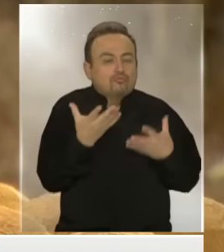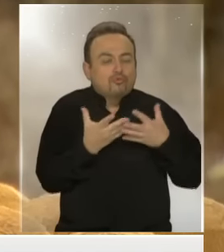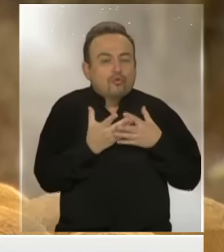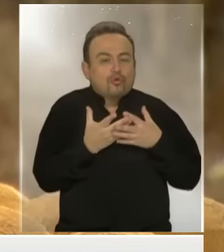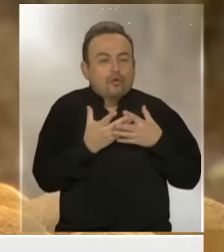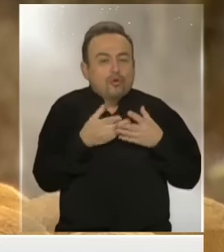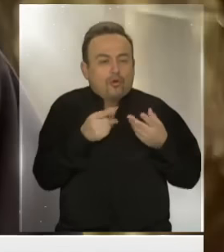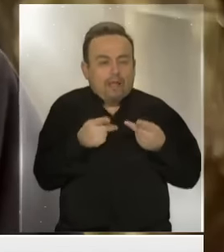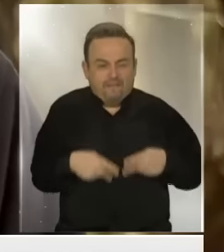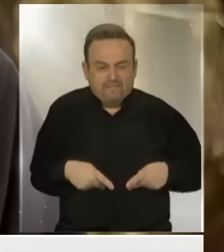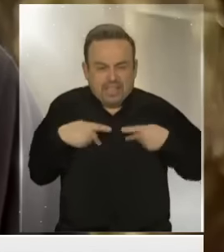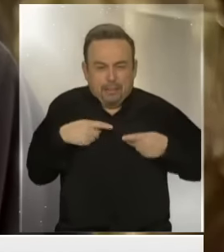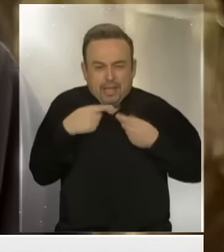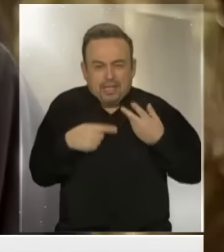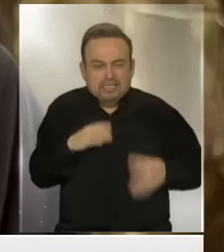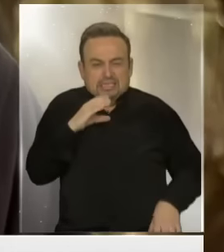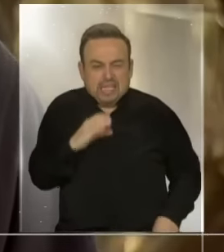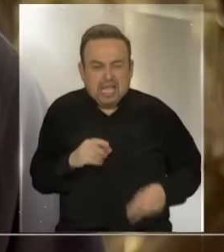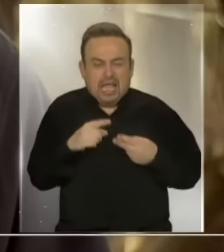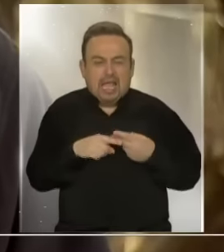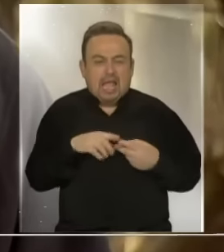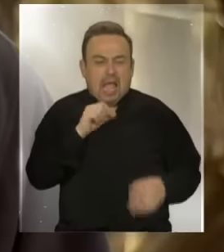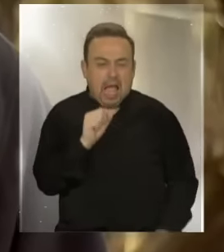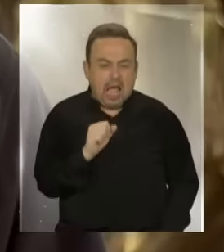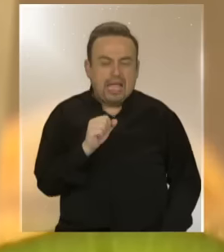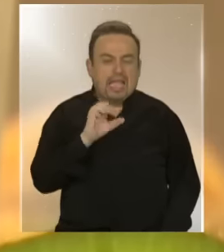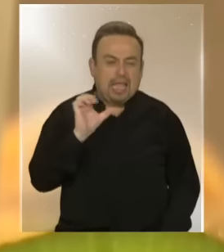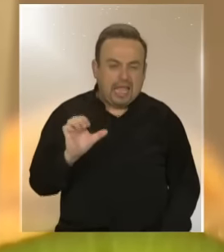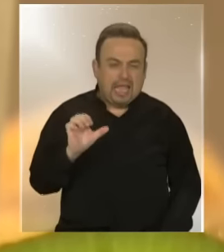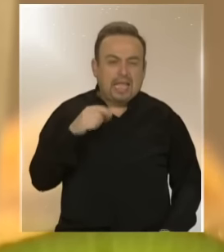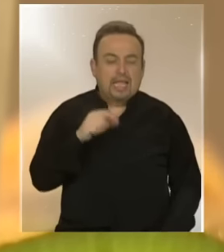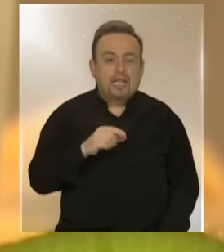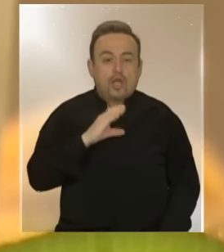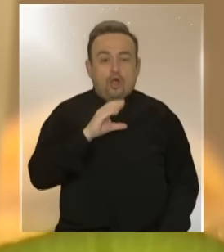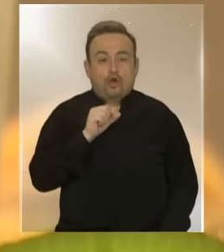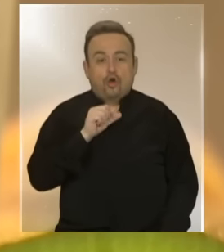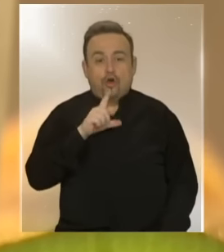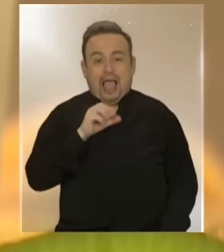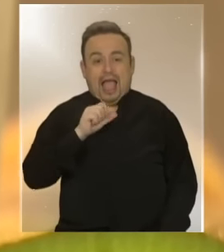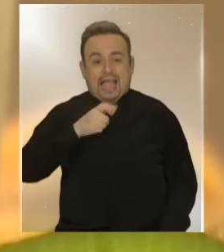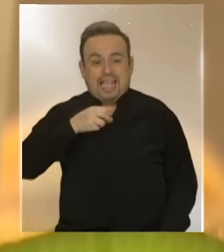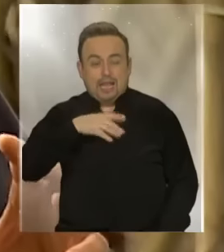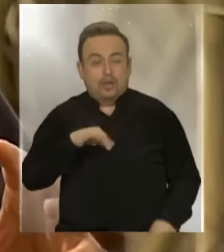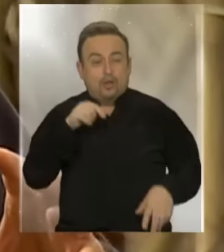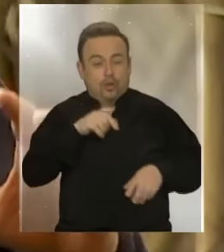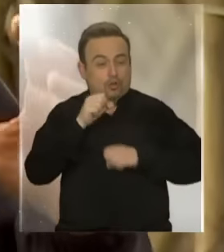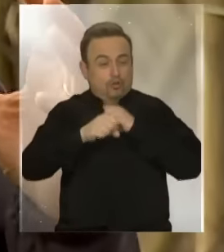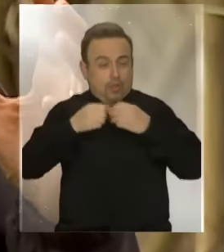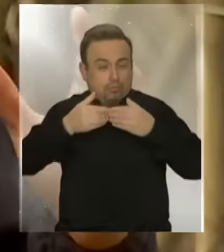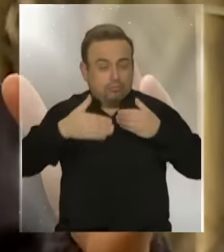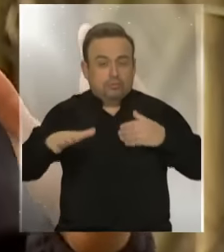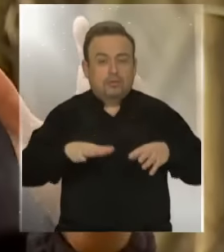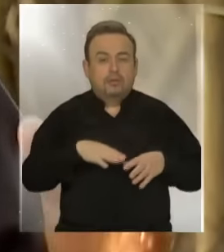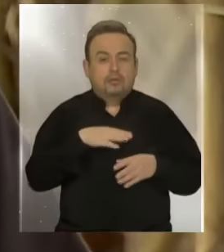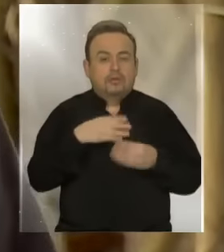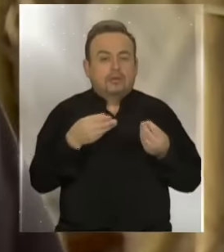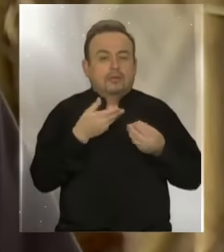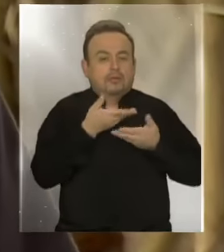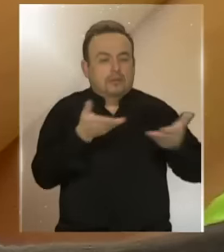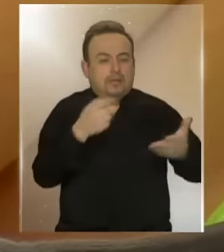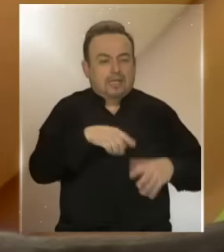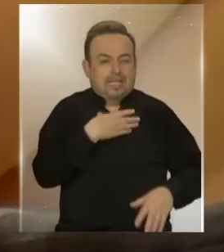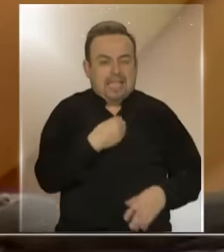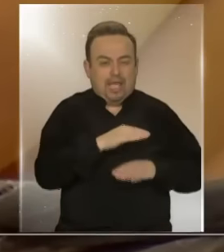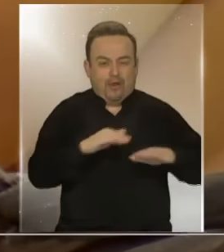propiedades nutricionales, la vitamina C, la A, la E, el colágeno, y que pudiéramos durante todo el año darle a nuestros